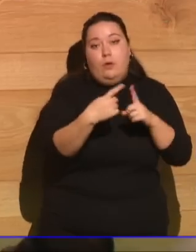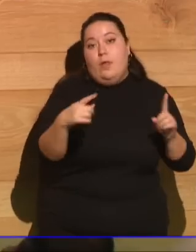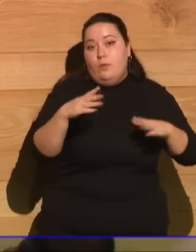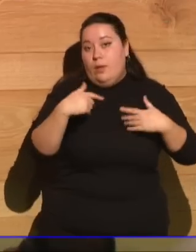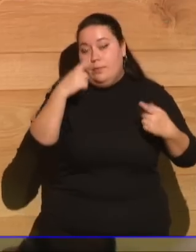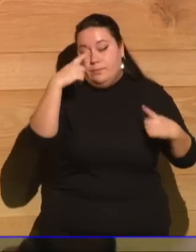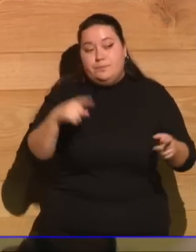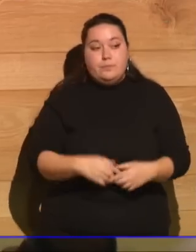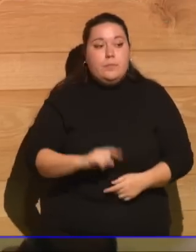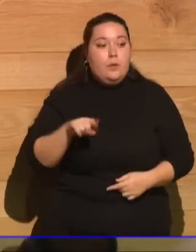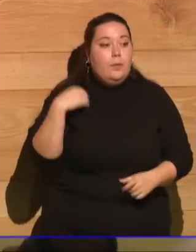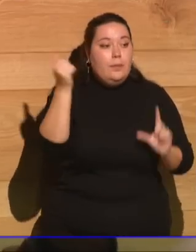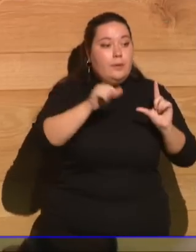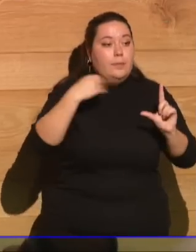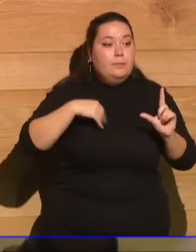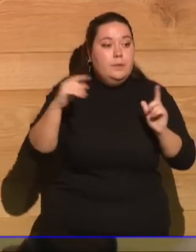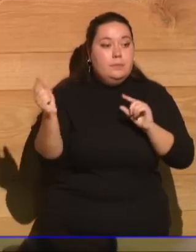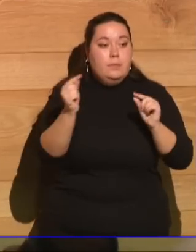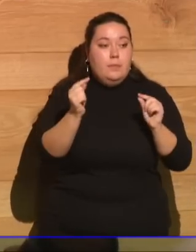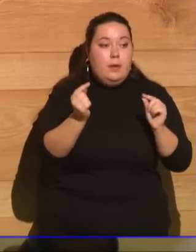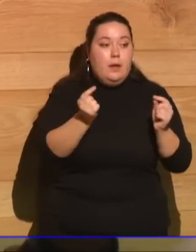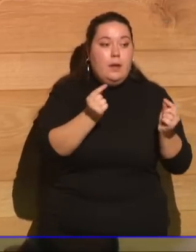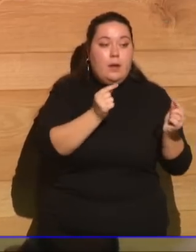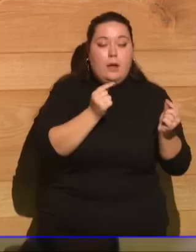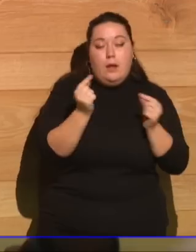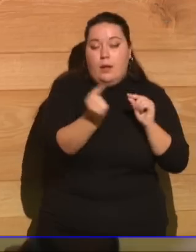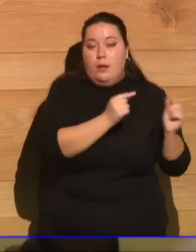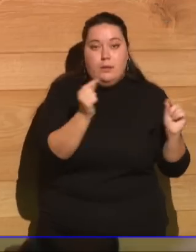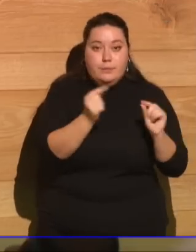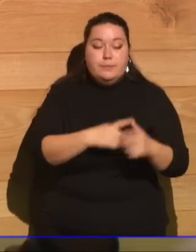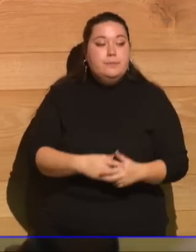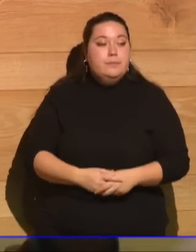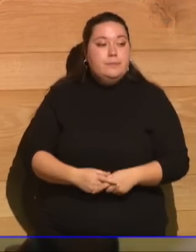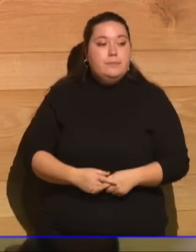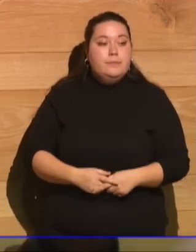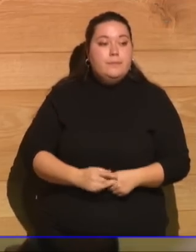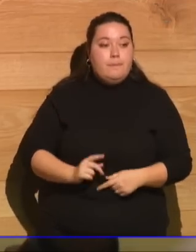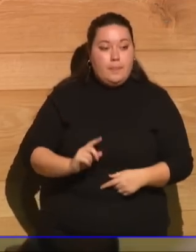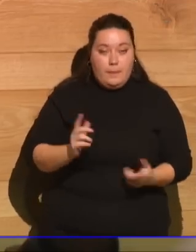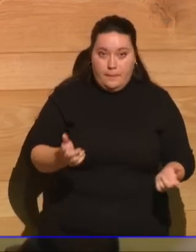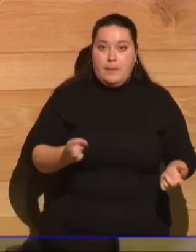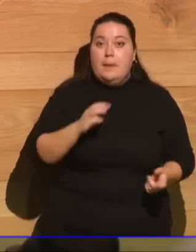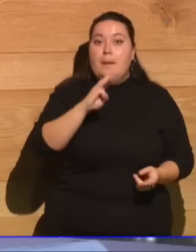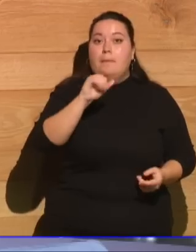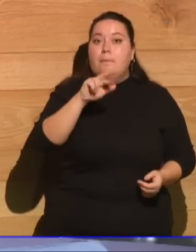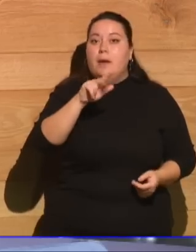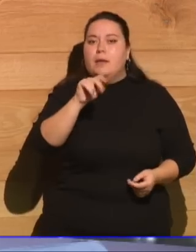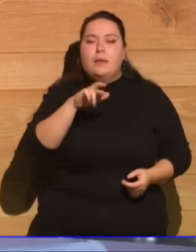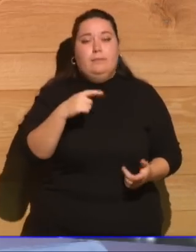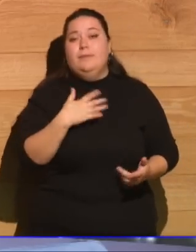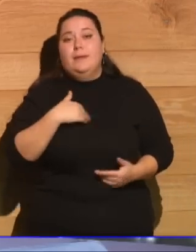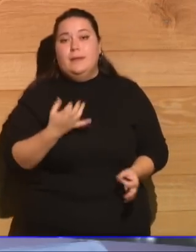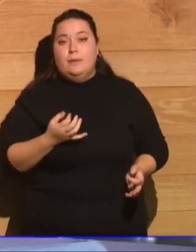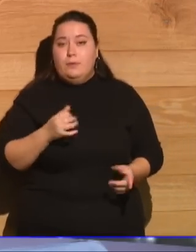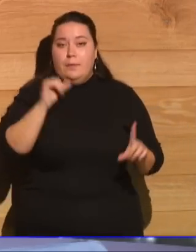otra película en la que tendremos esta misma conversación seguramente porque ha pasado Eso continuamente. Y tenemos a Parker, que lo que quiere hacer es una película